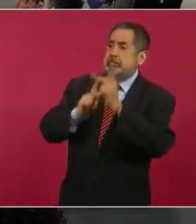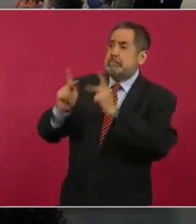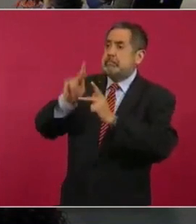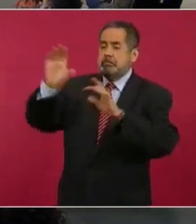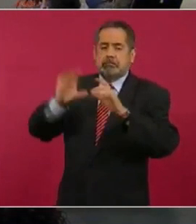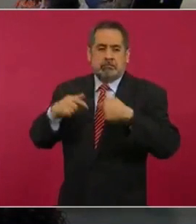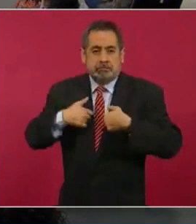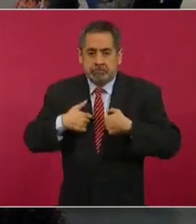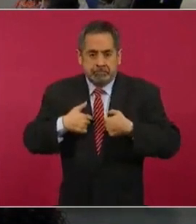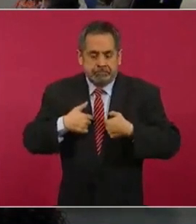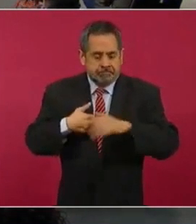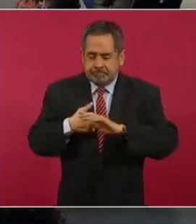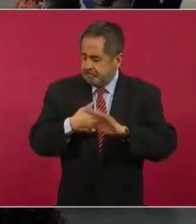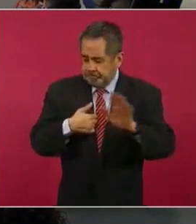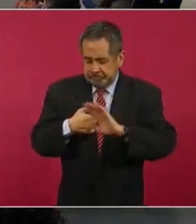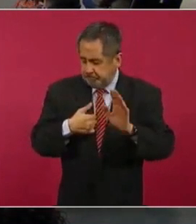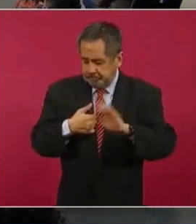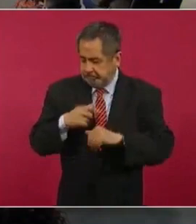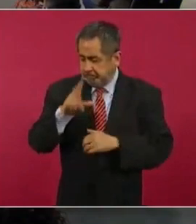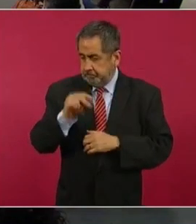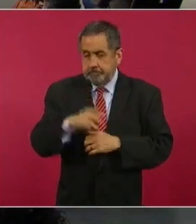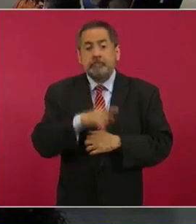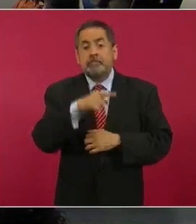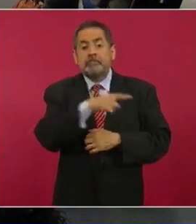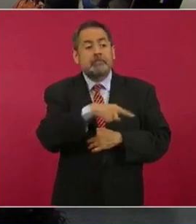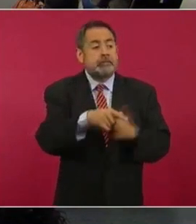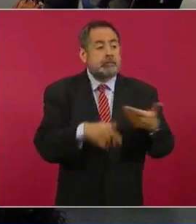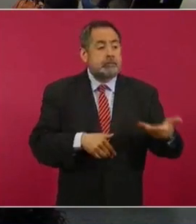Dijimos, no, me pidieron dos cosas: